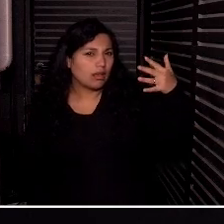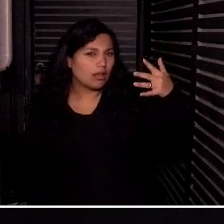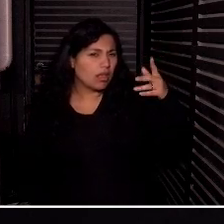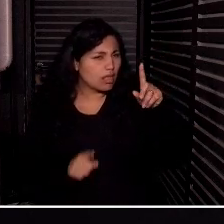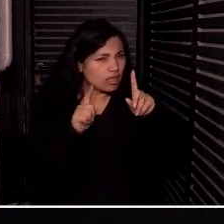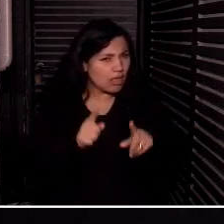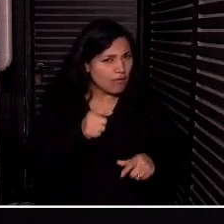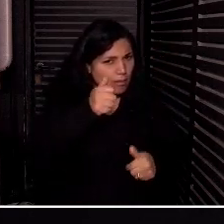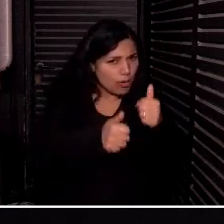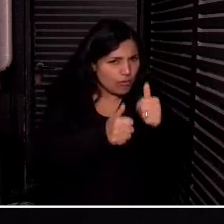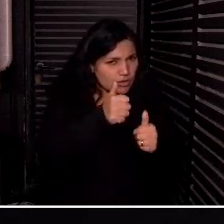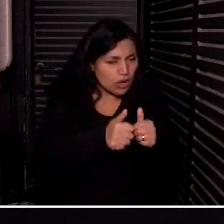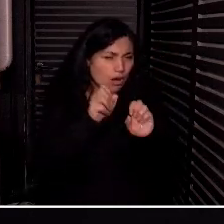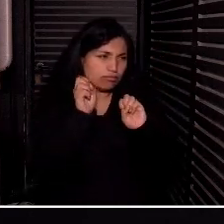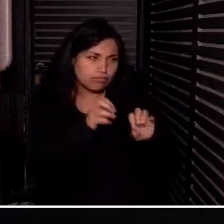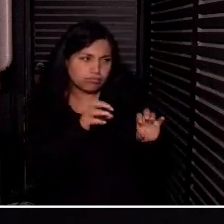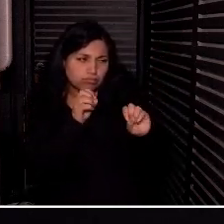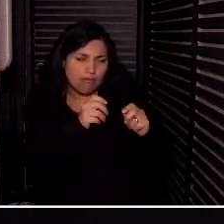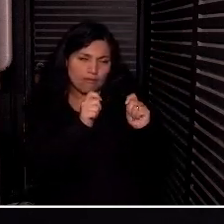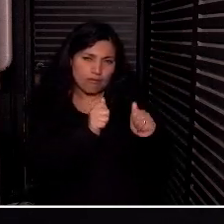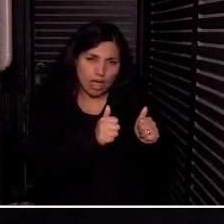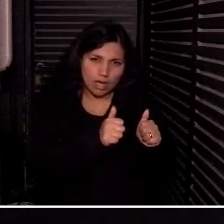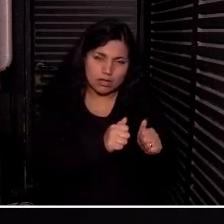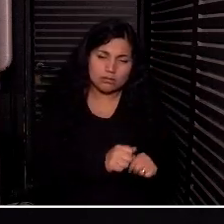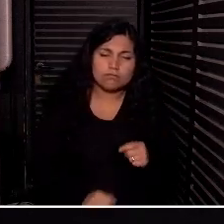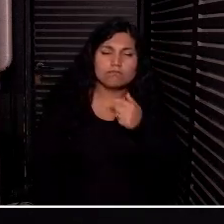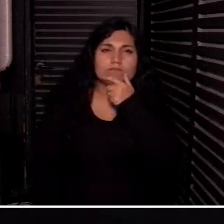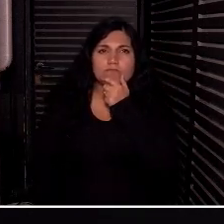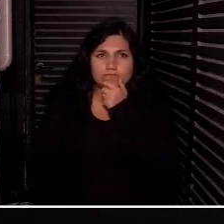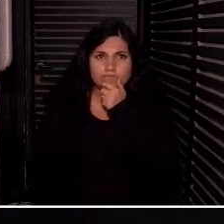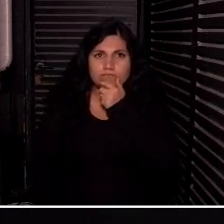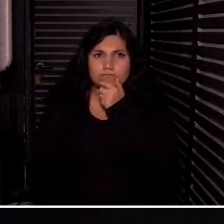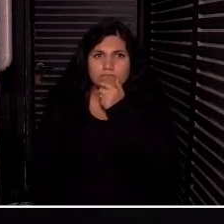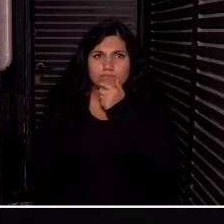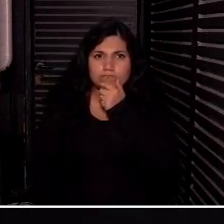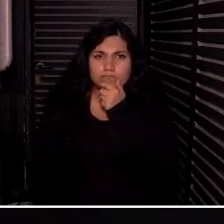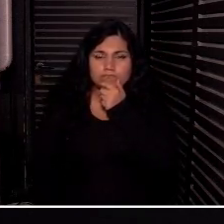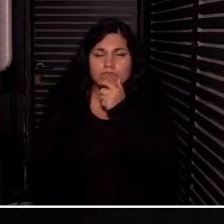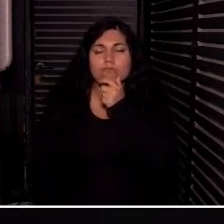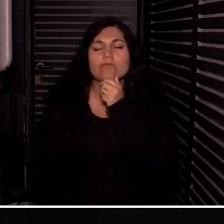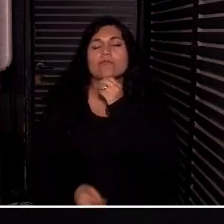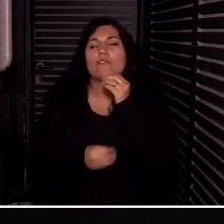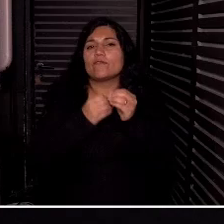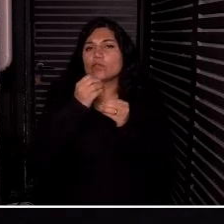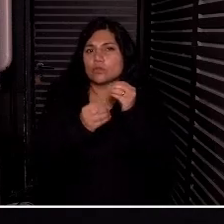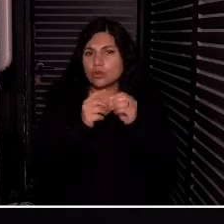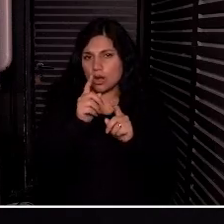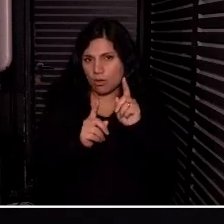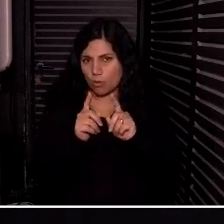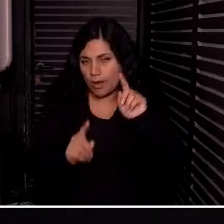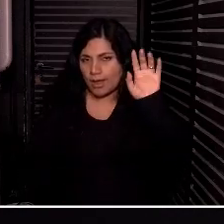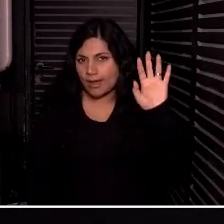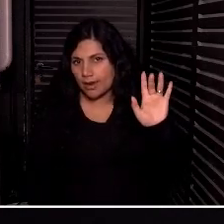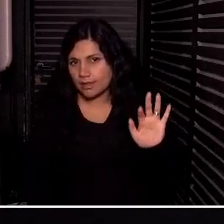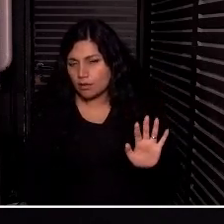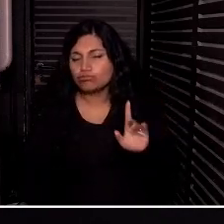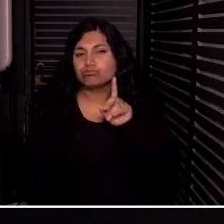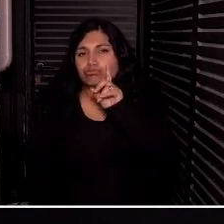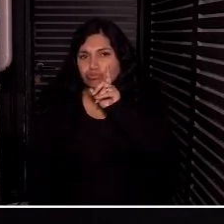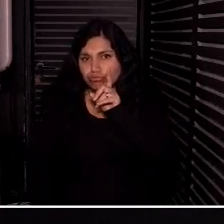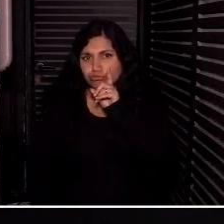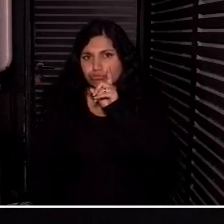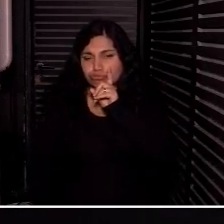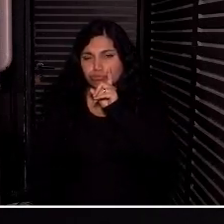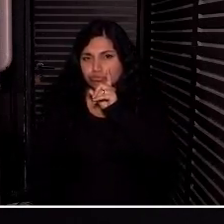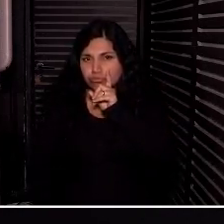relación y en función de eh algunas características que tienen que